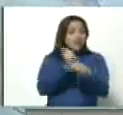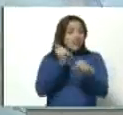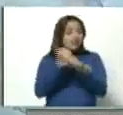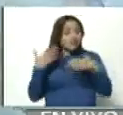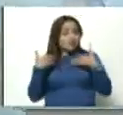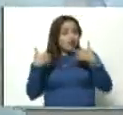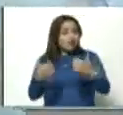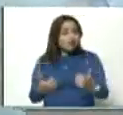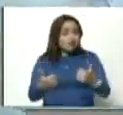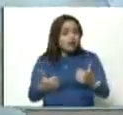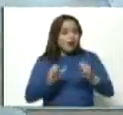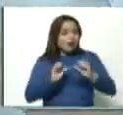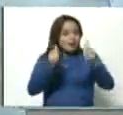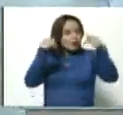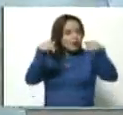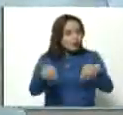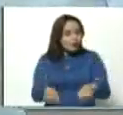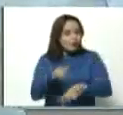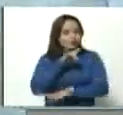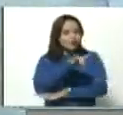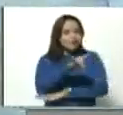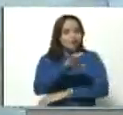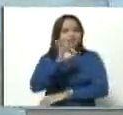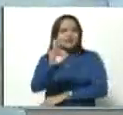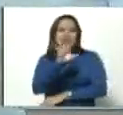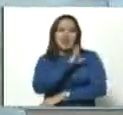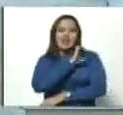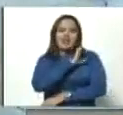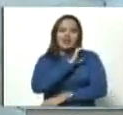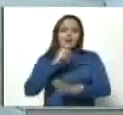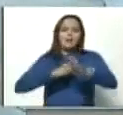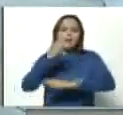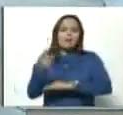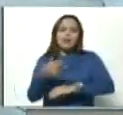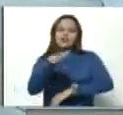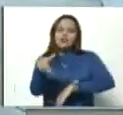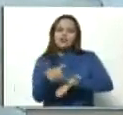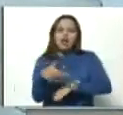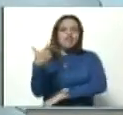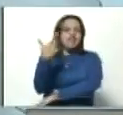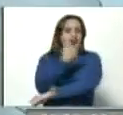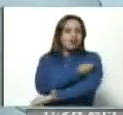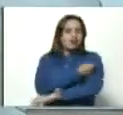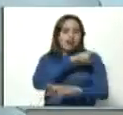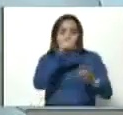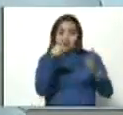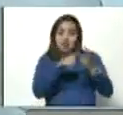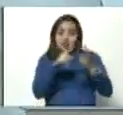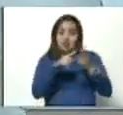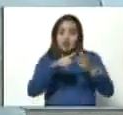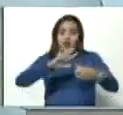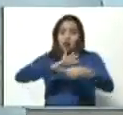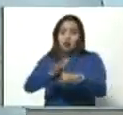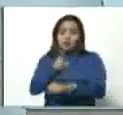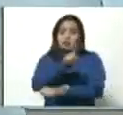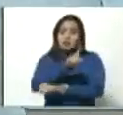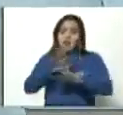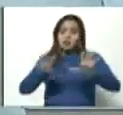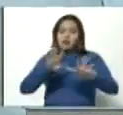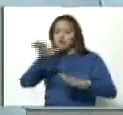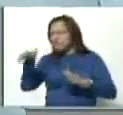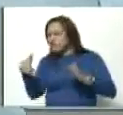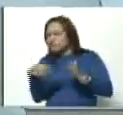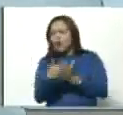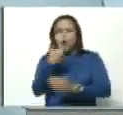salud, inicia hoy, lunes 3 de enero, el Plan Nacional de Refuerzo de la Vacunación contra el COVID-19 en todos los